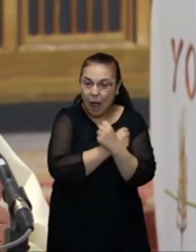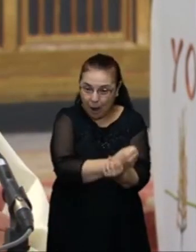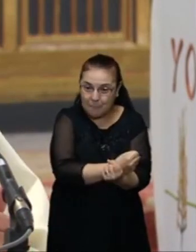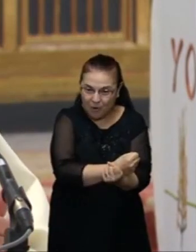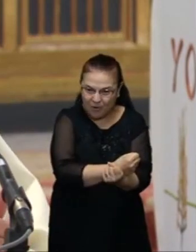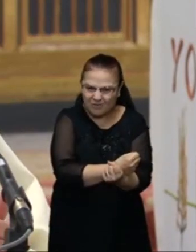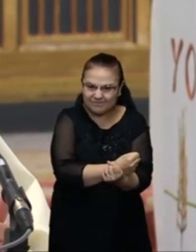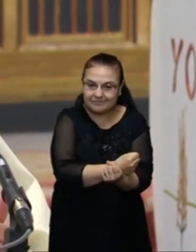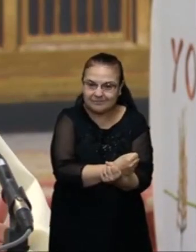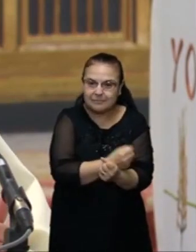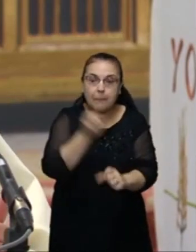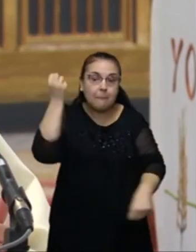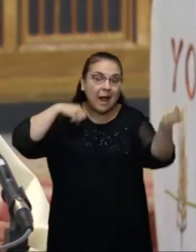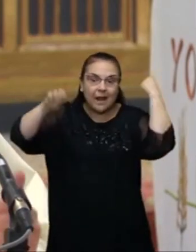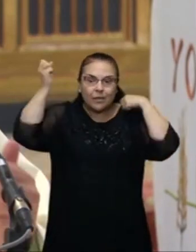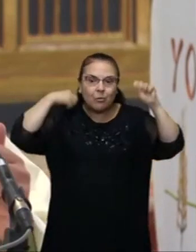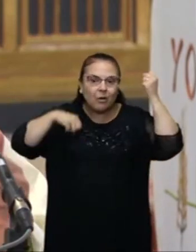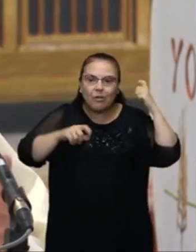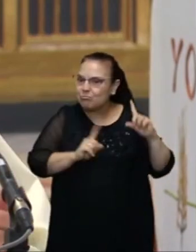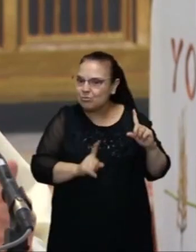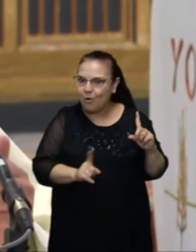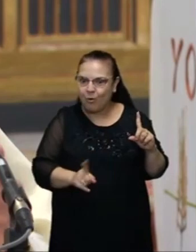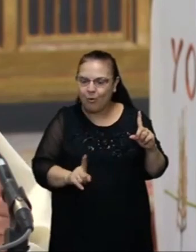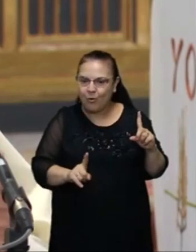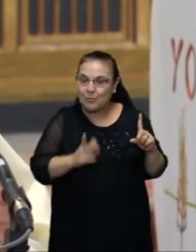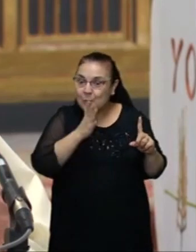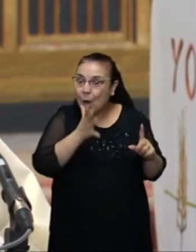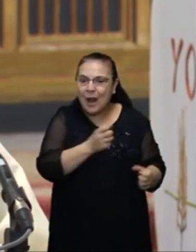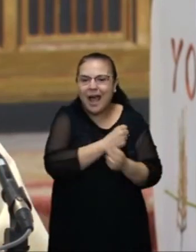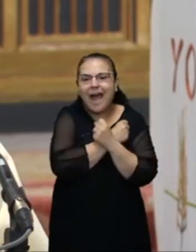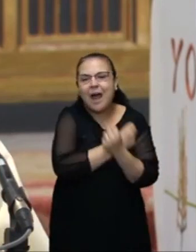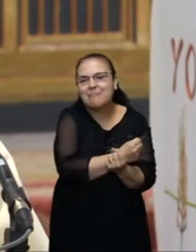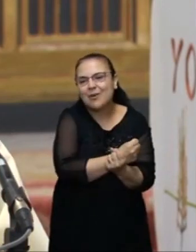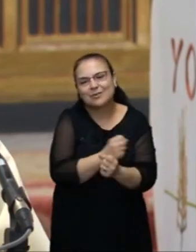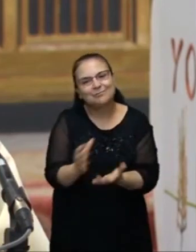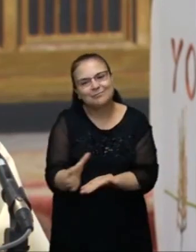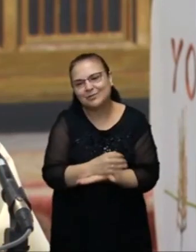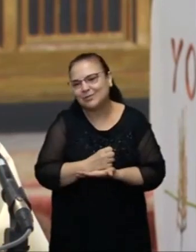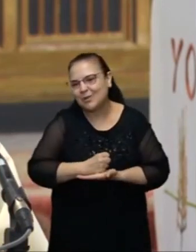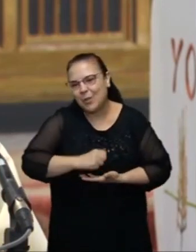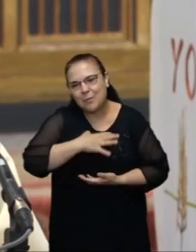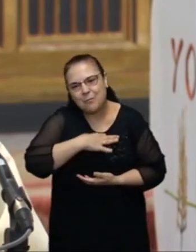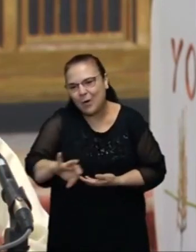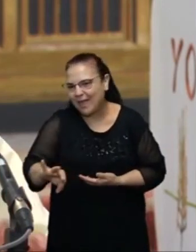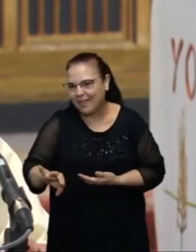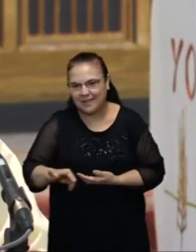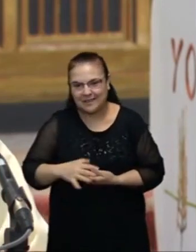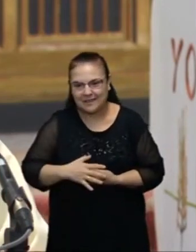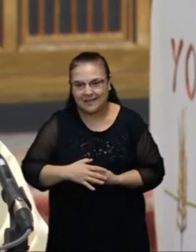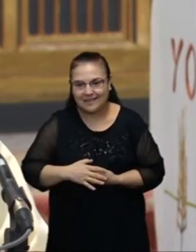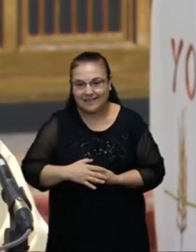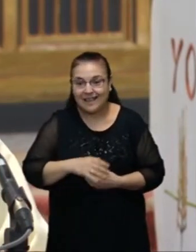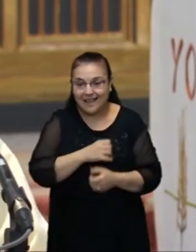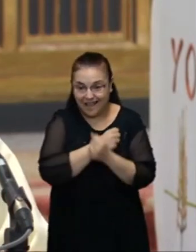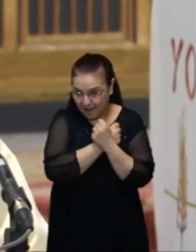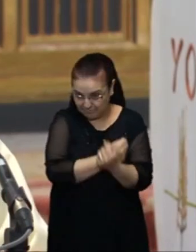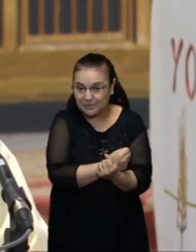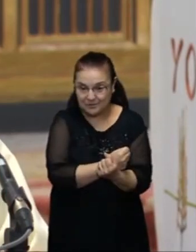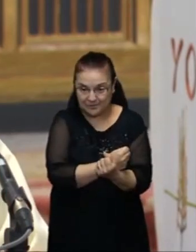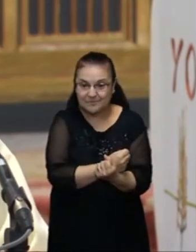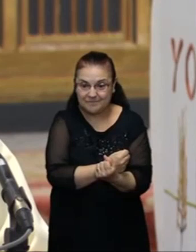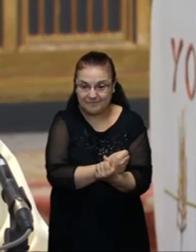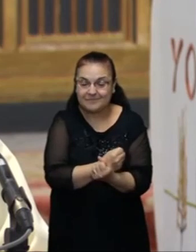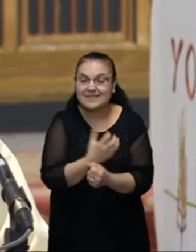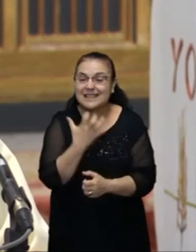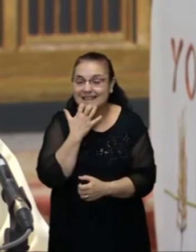es maleducado, porque el amor todo lo soporta. Ah, claro,